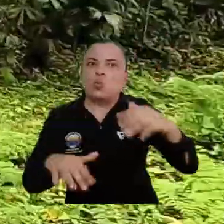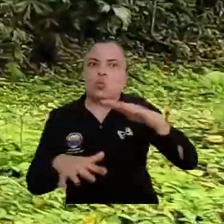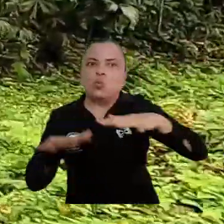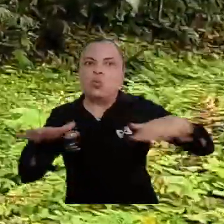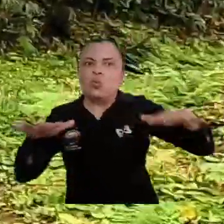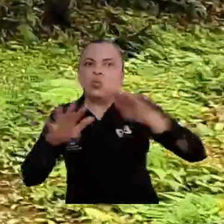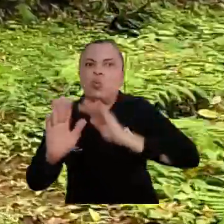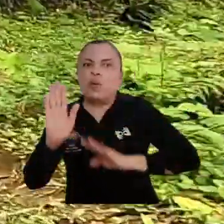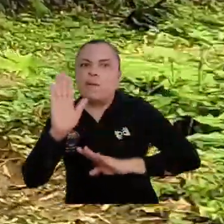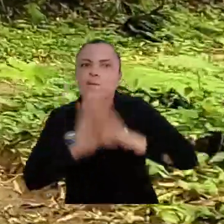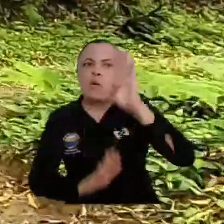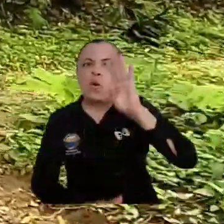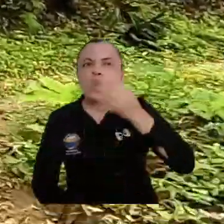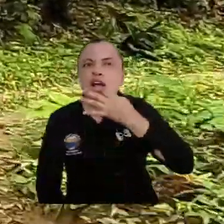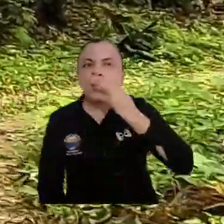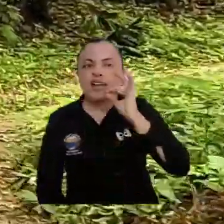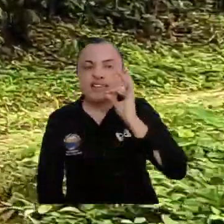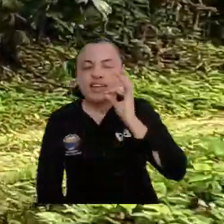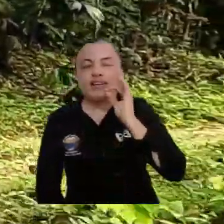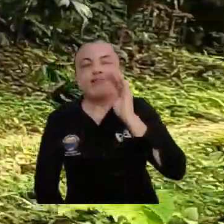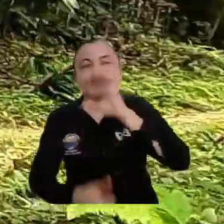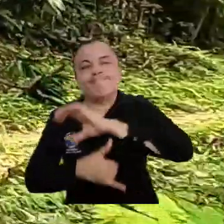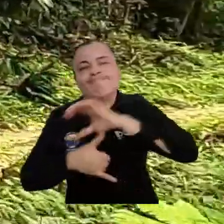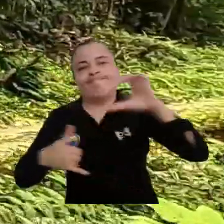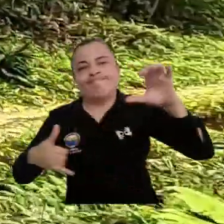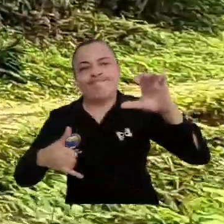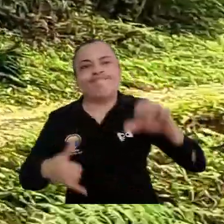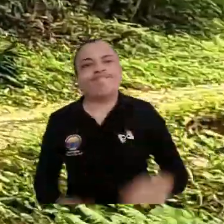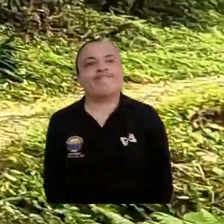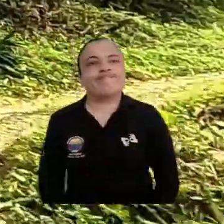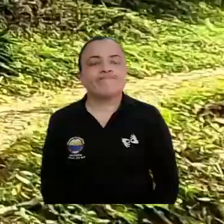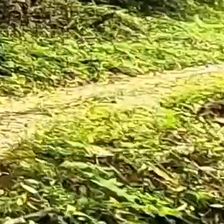enclave cafetero del Caribe colombiano.